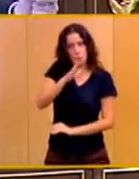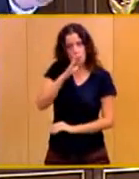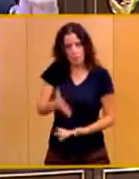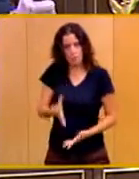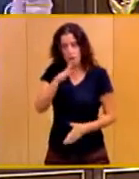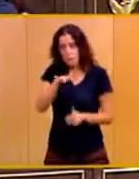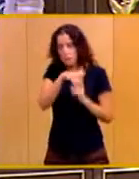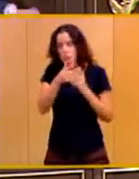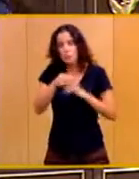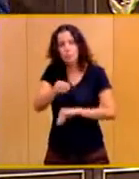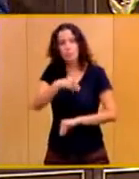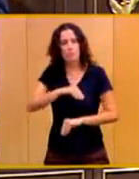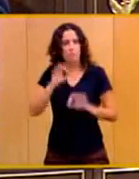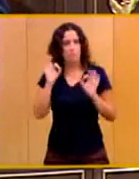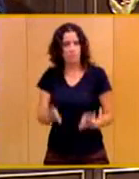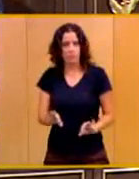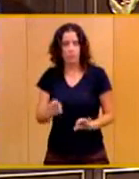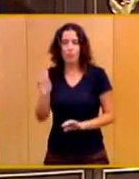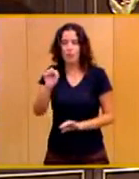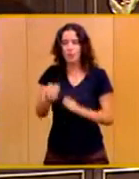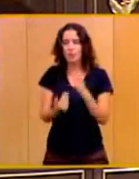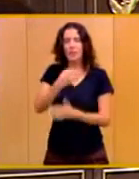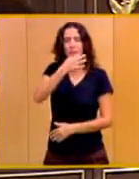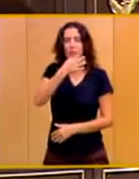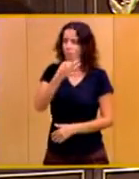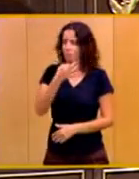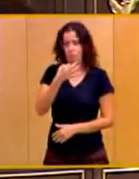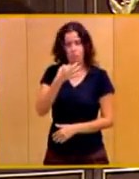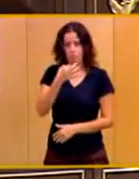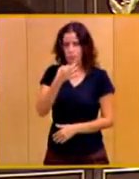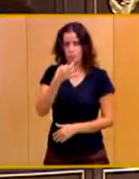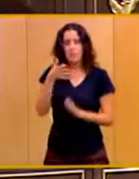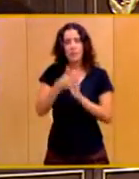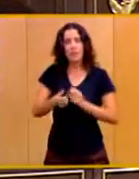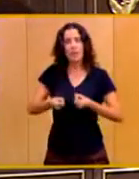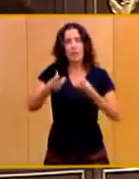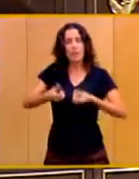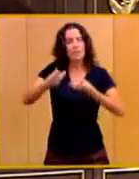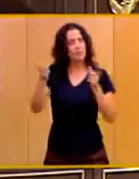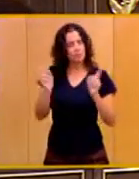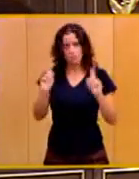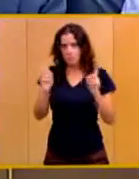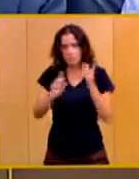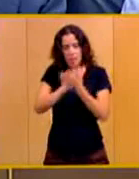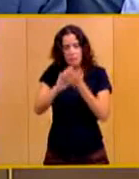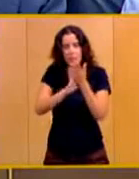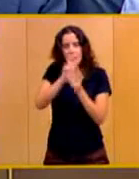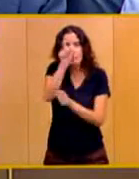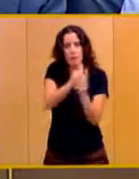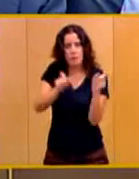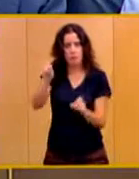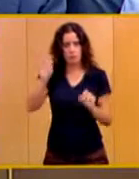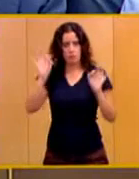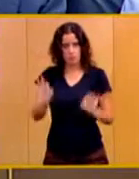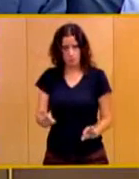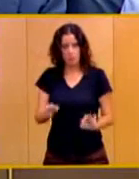y no como dijo usted esta mañana. Y no son cifras, señoría, estamos hablando de personas, ni siquiera de